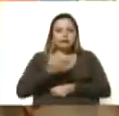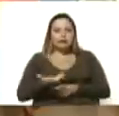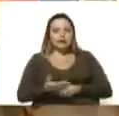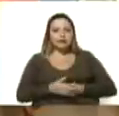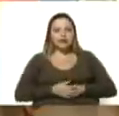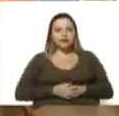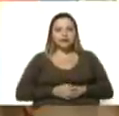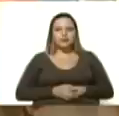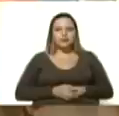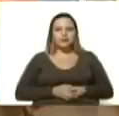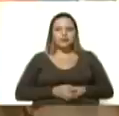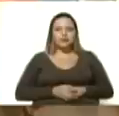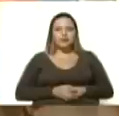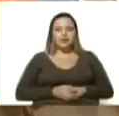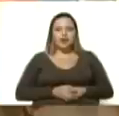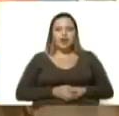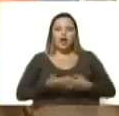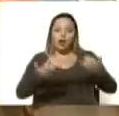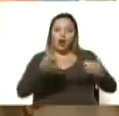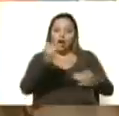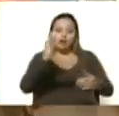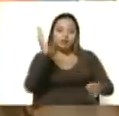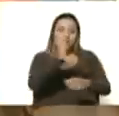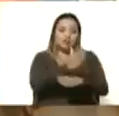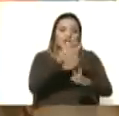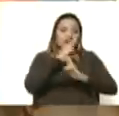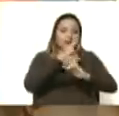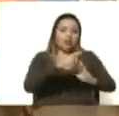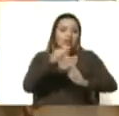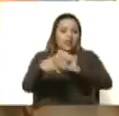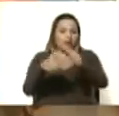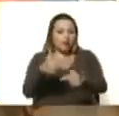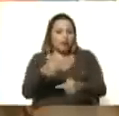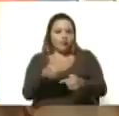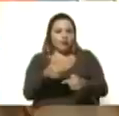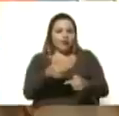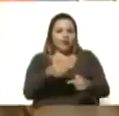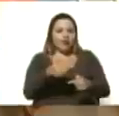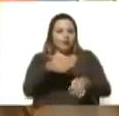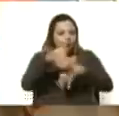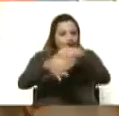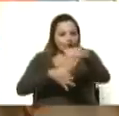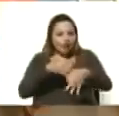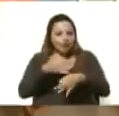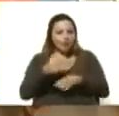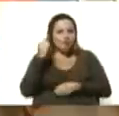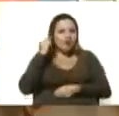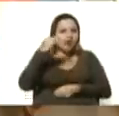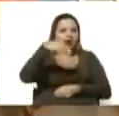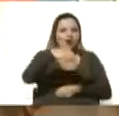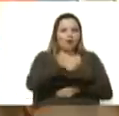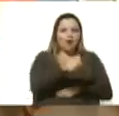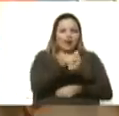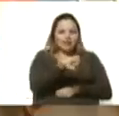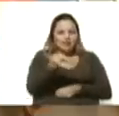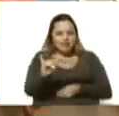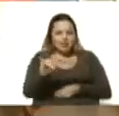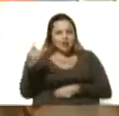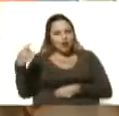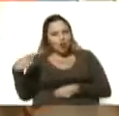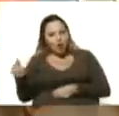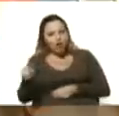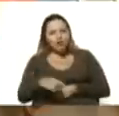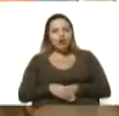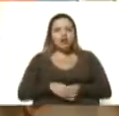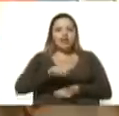condenados responsables, porque ya están condenados, como voy a explicar, tanto Glenn Castellano como Magic Umare, y otros lo serán ahora en el